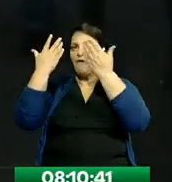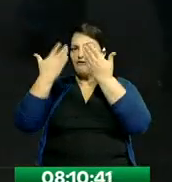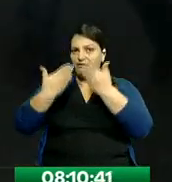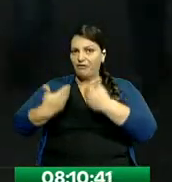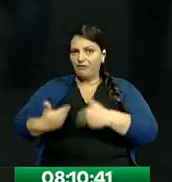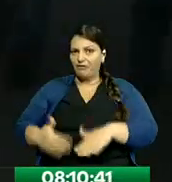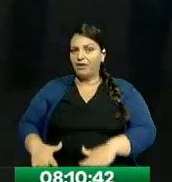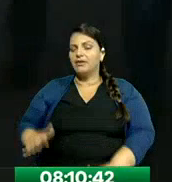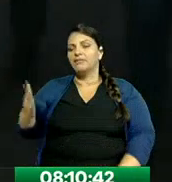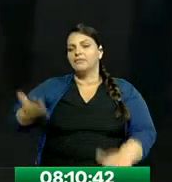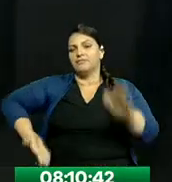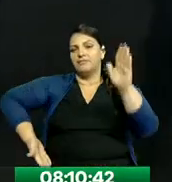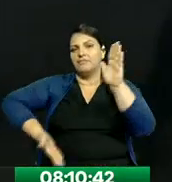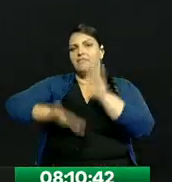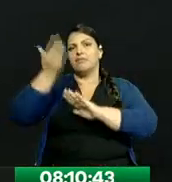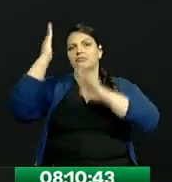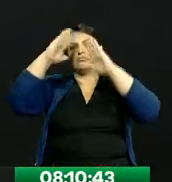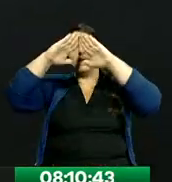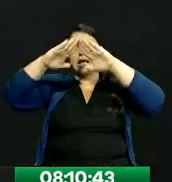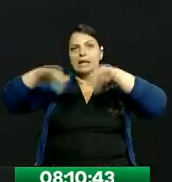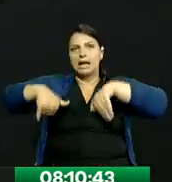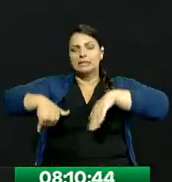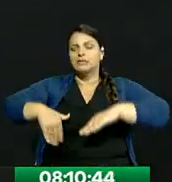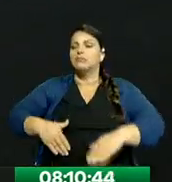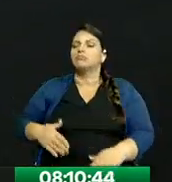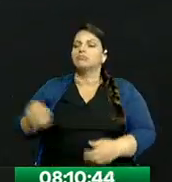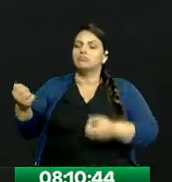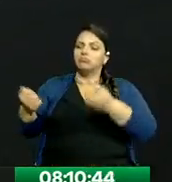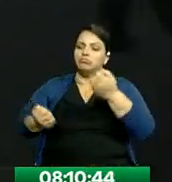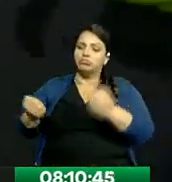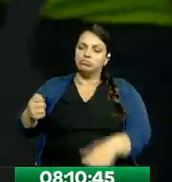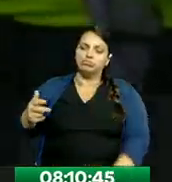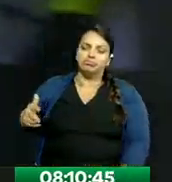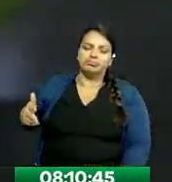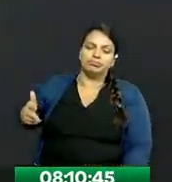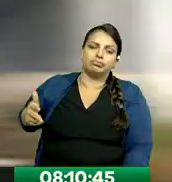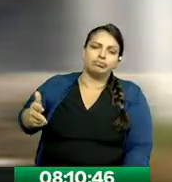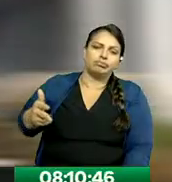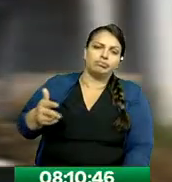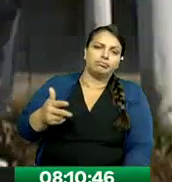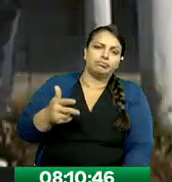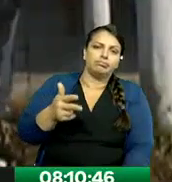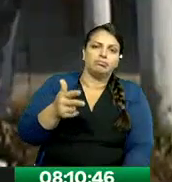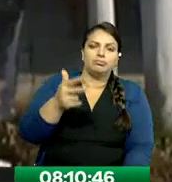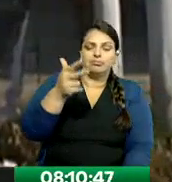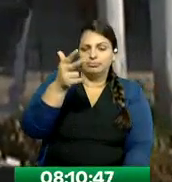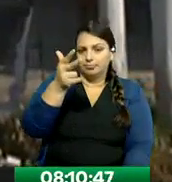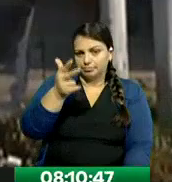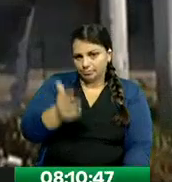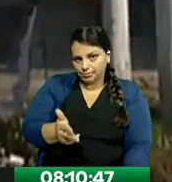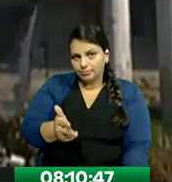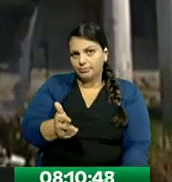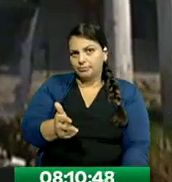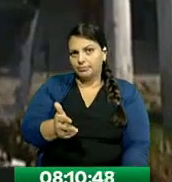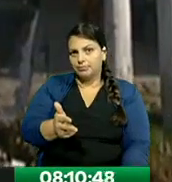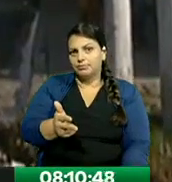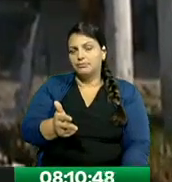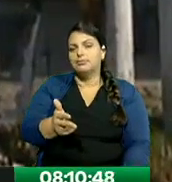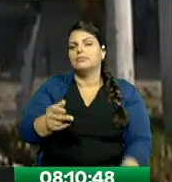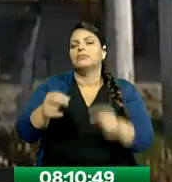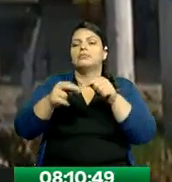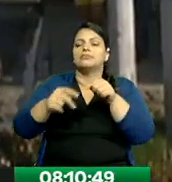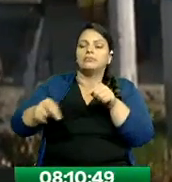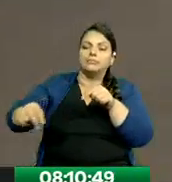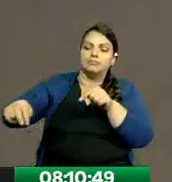están todas las huellas. Se lo llevó a la clínica, pero ya fue tarde. El deceso de este joven microempresario se conoció en un